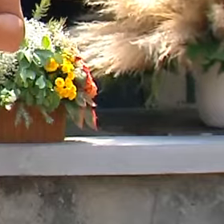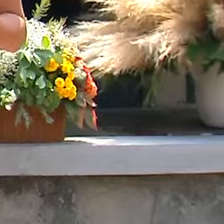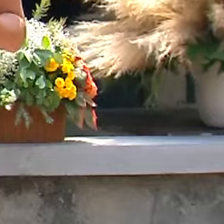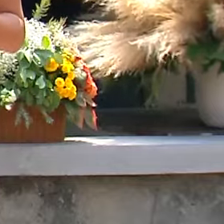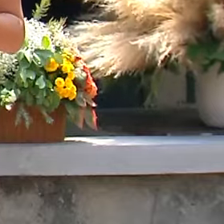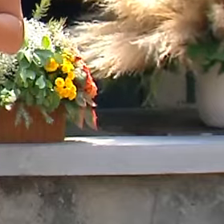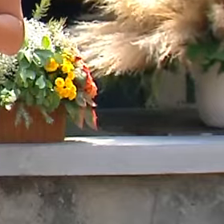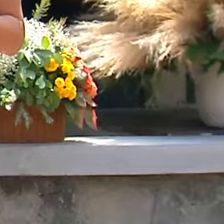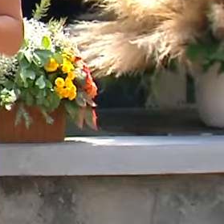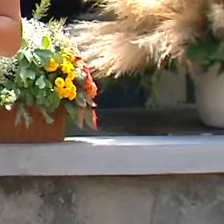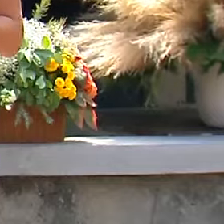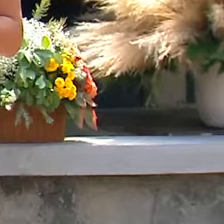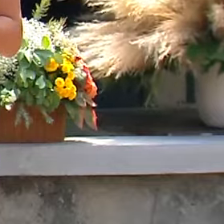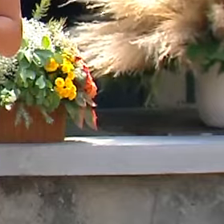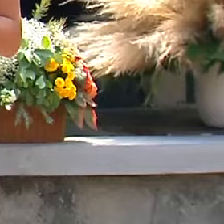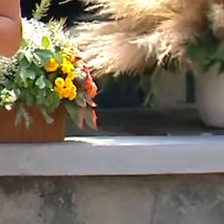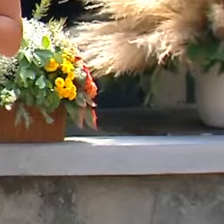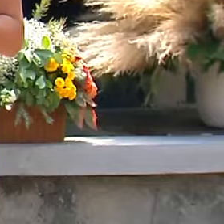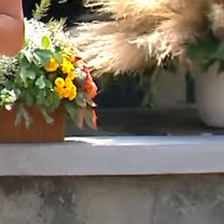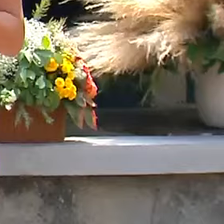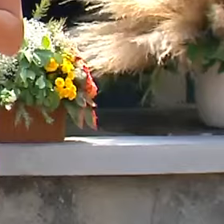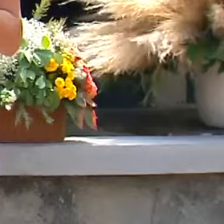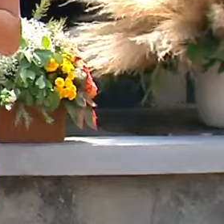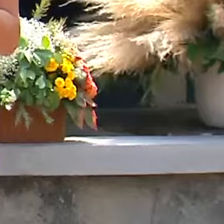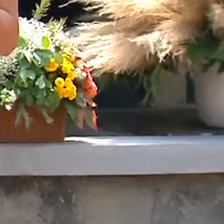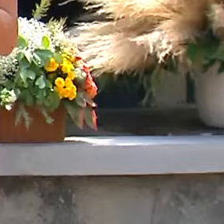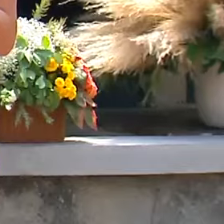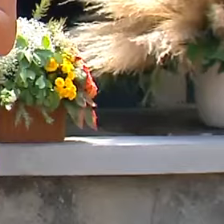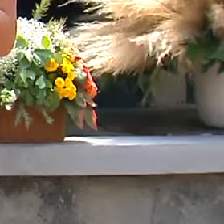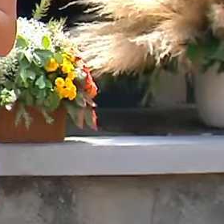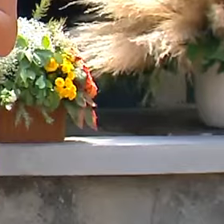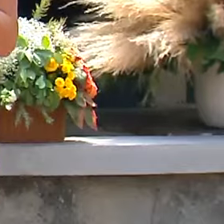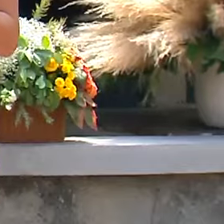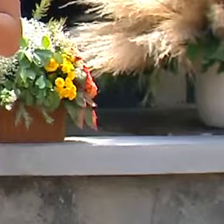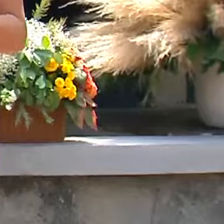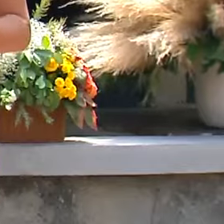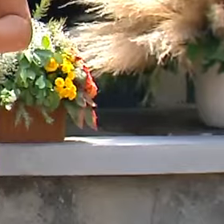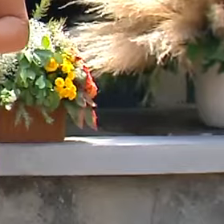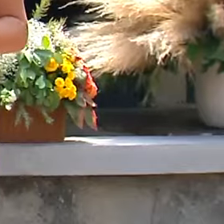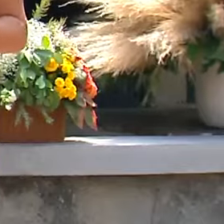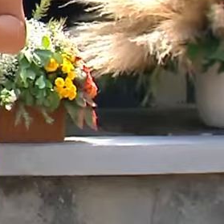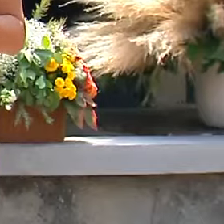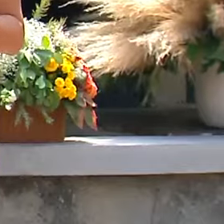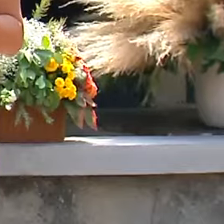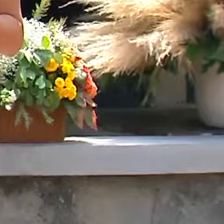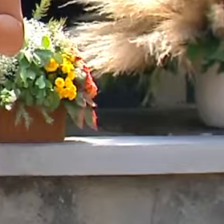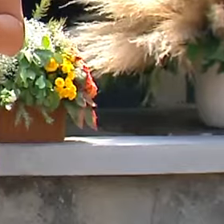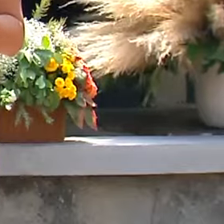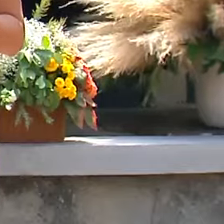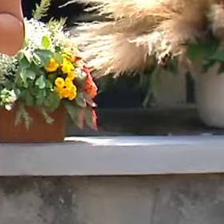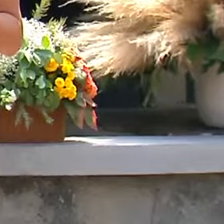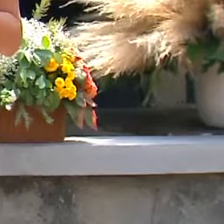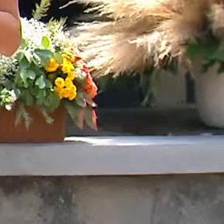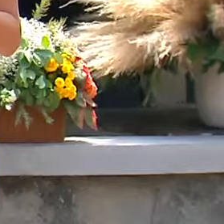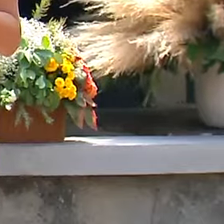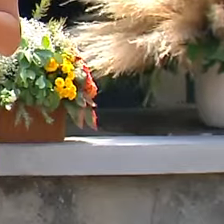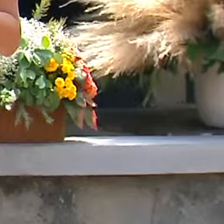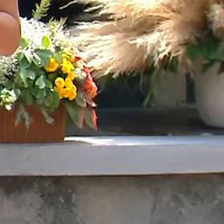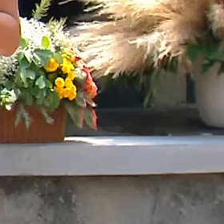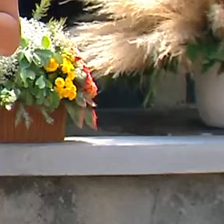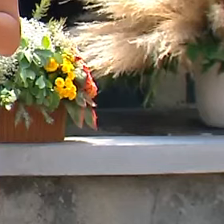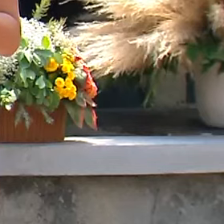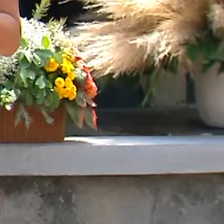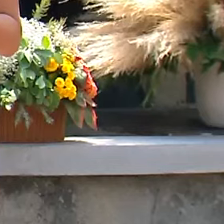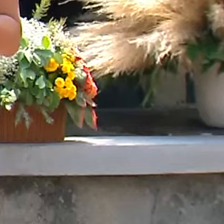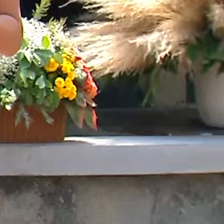esta transmisión desde acá, desde Cuenca, Ecuador, que la sesión plenaria inició justamente con las palabras del presidente Daniel